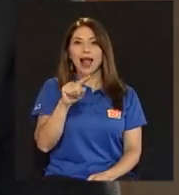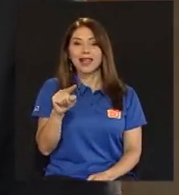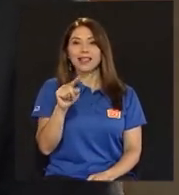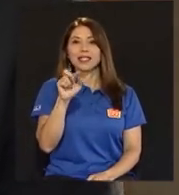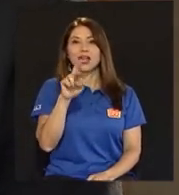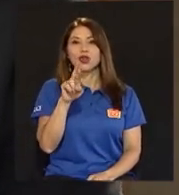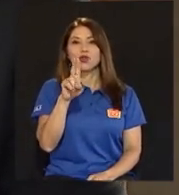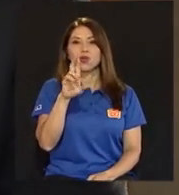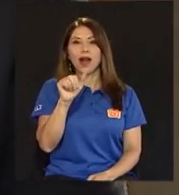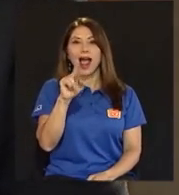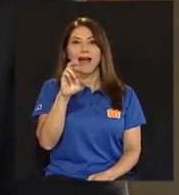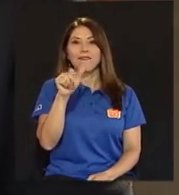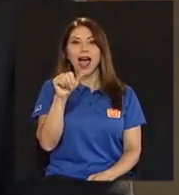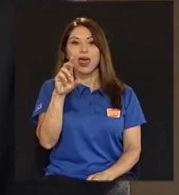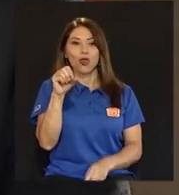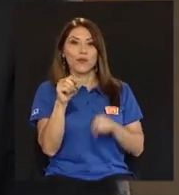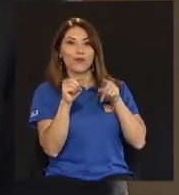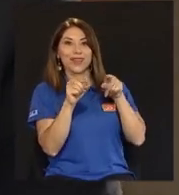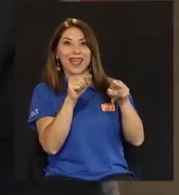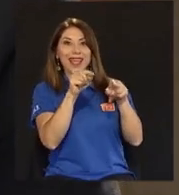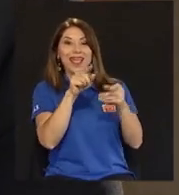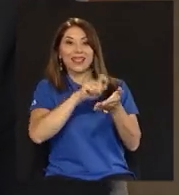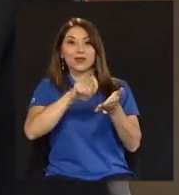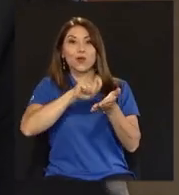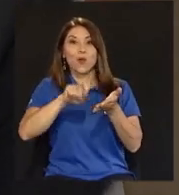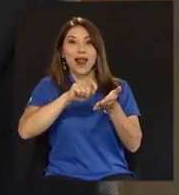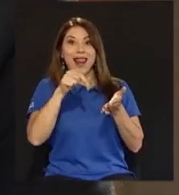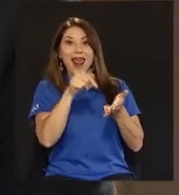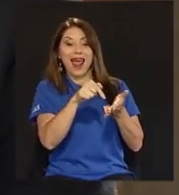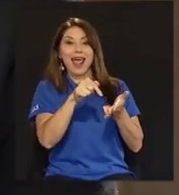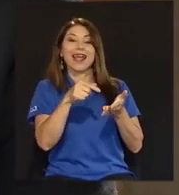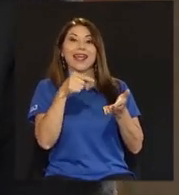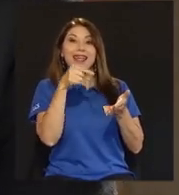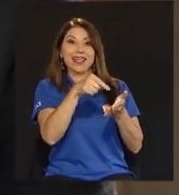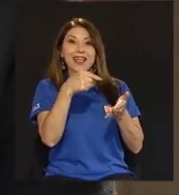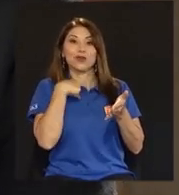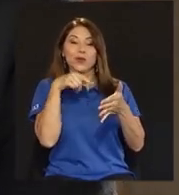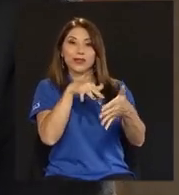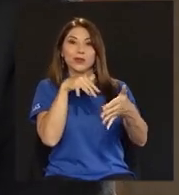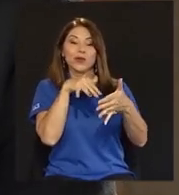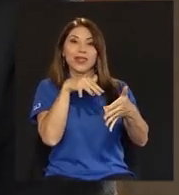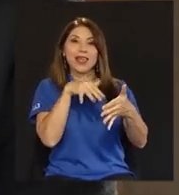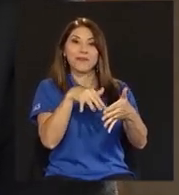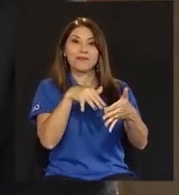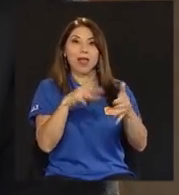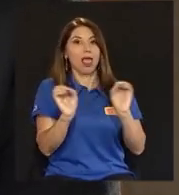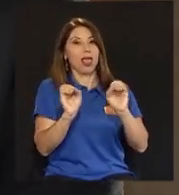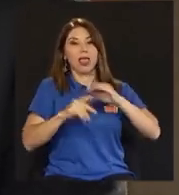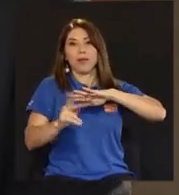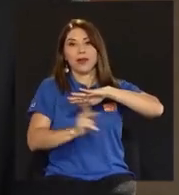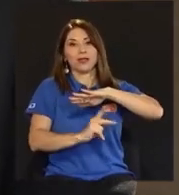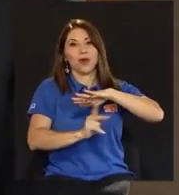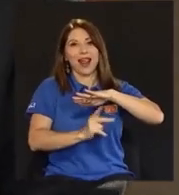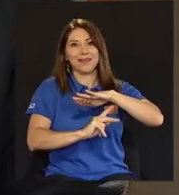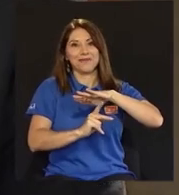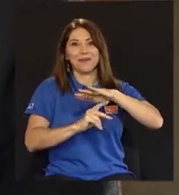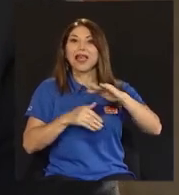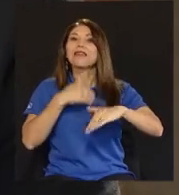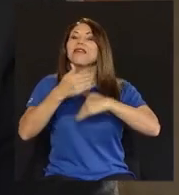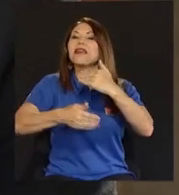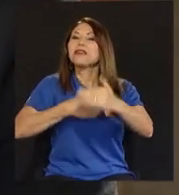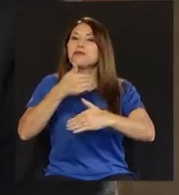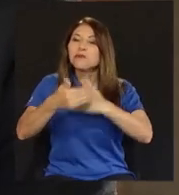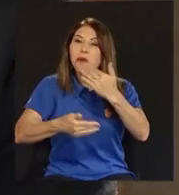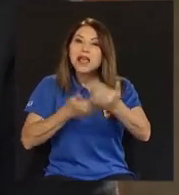curiosas de la vida. Claudio González Rucavado, la escuela primaria en la que estoy, no tuve preescolar. Luego la vida da muchas vueltas,